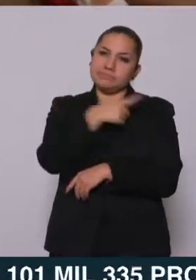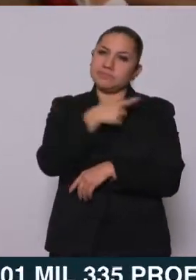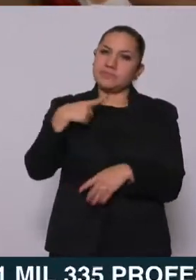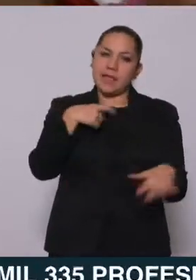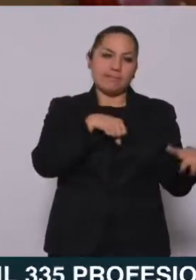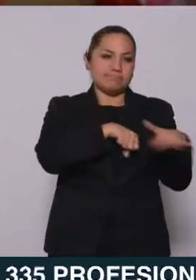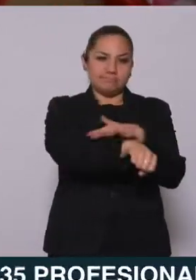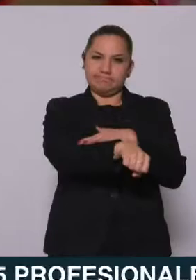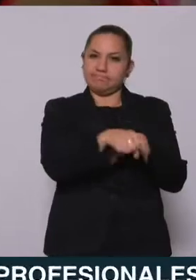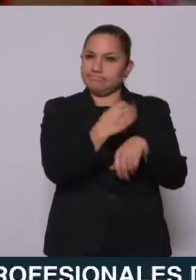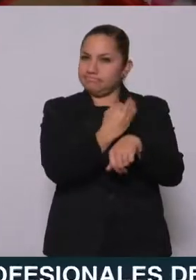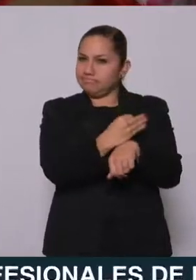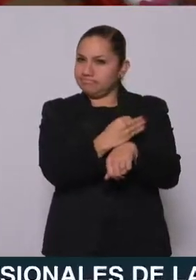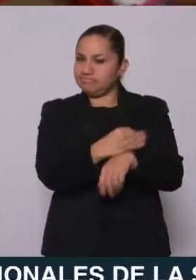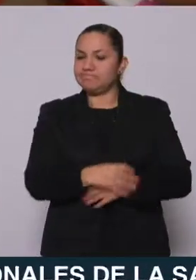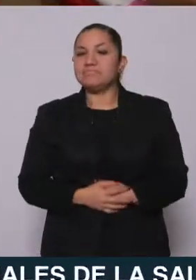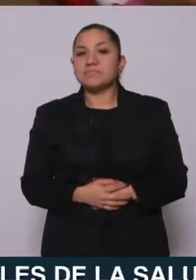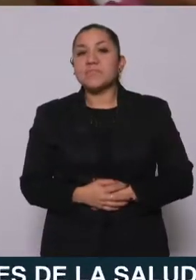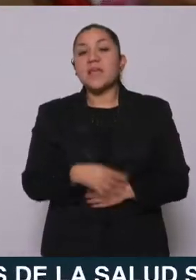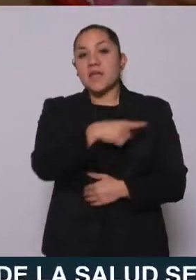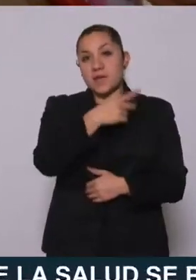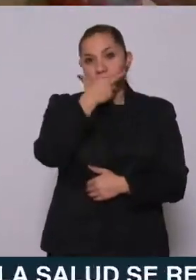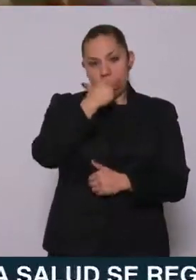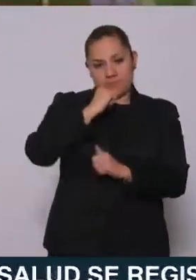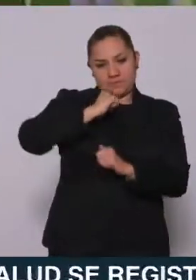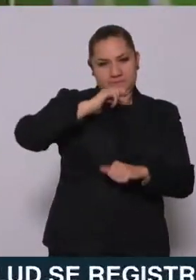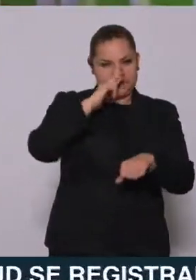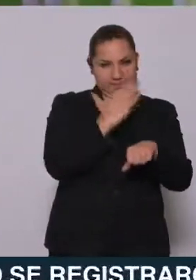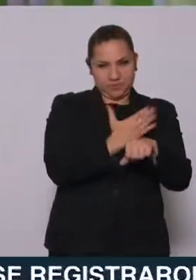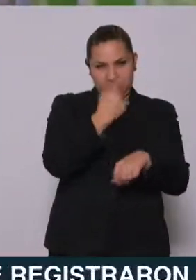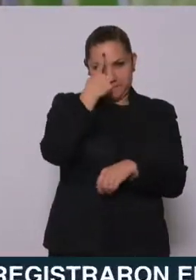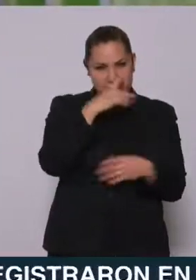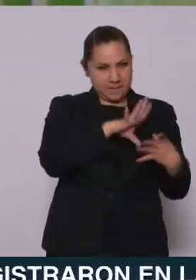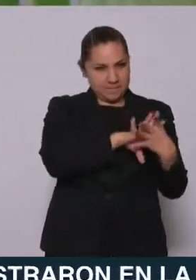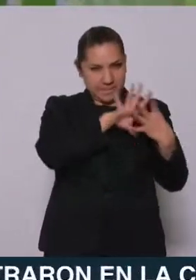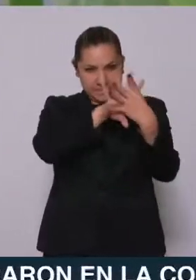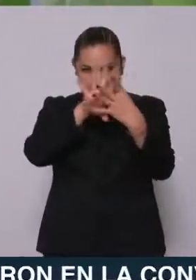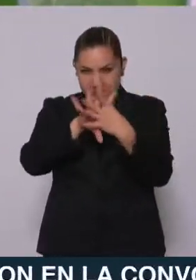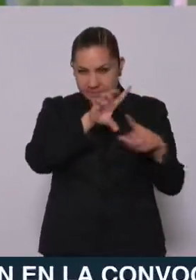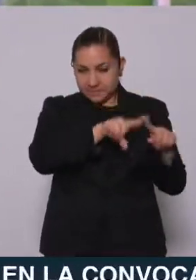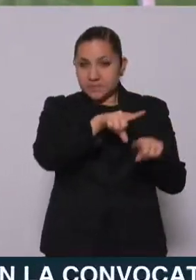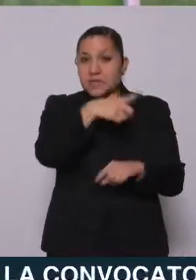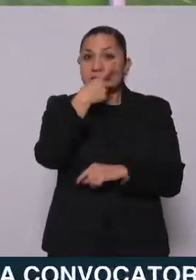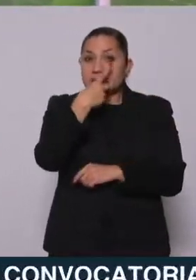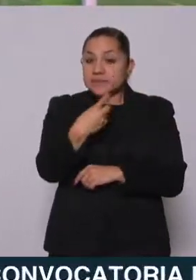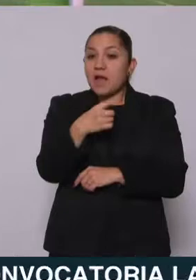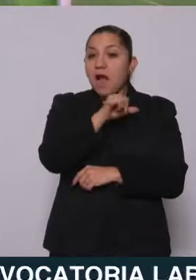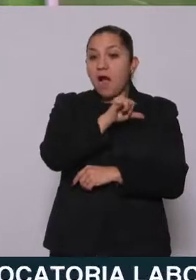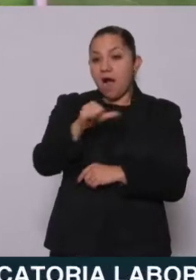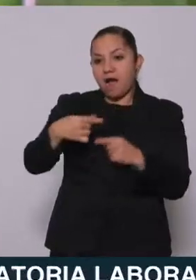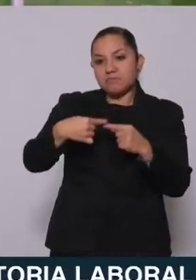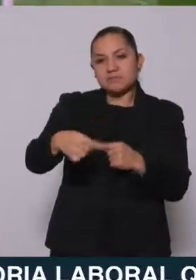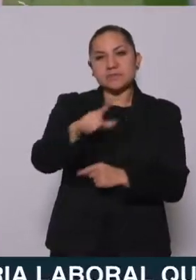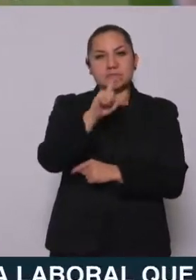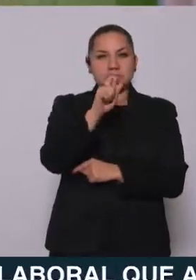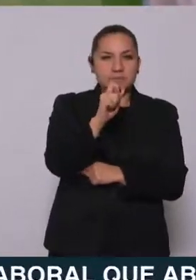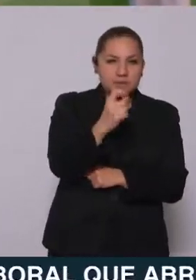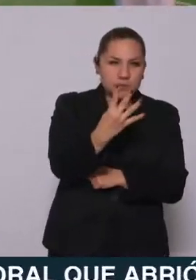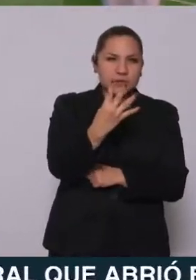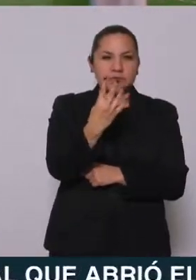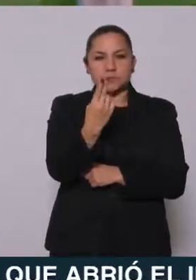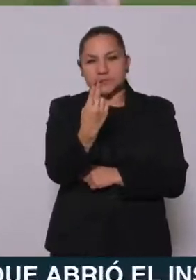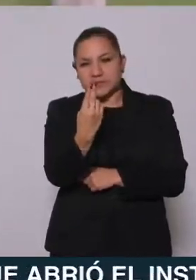Ortega, subsecretario del Sistema Penitenciario de la Ciudad de México, dijo que las visitas en estos días festivos en los penales de la capital se mantendrán